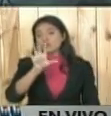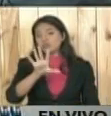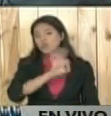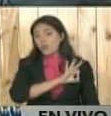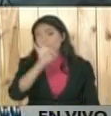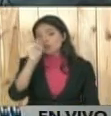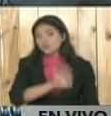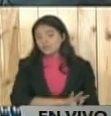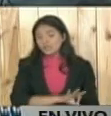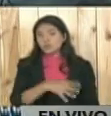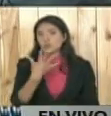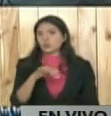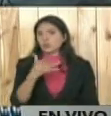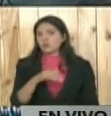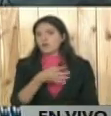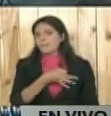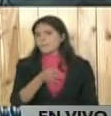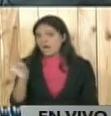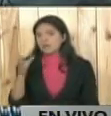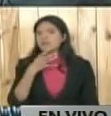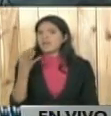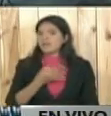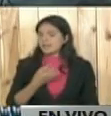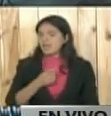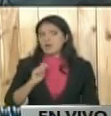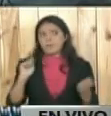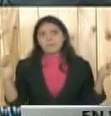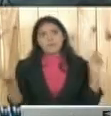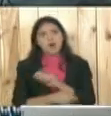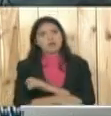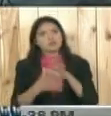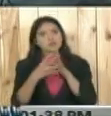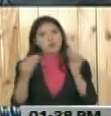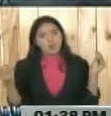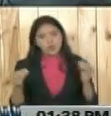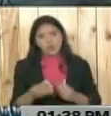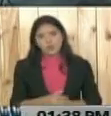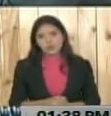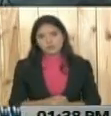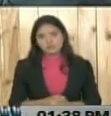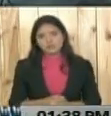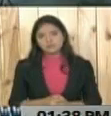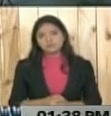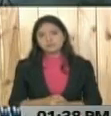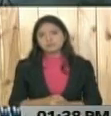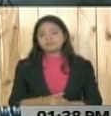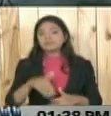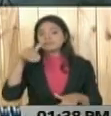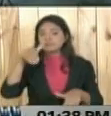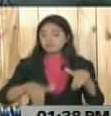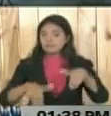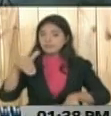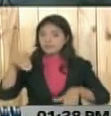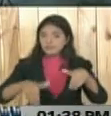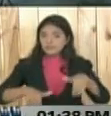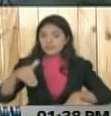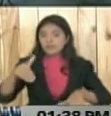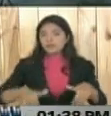72.5%? Es un récord, ¿verdad? Rompe toda la... los parámetros de una elección,